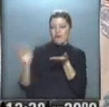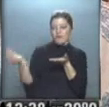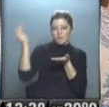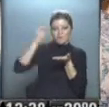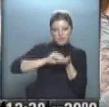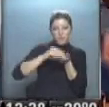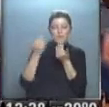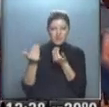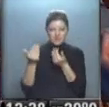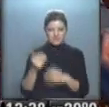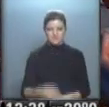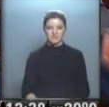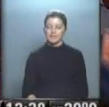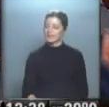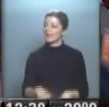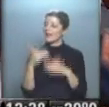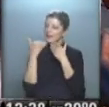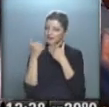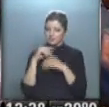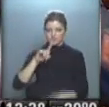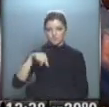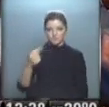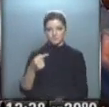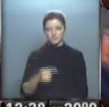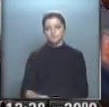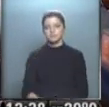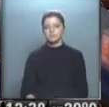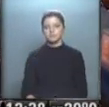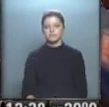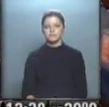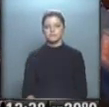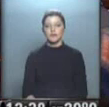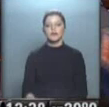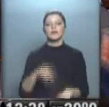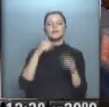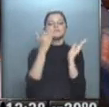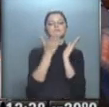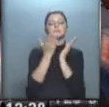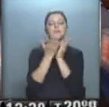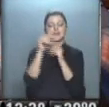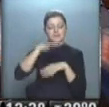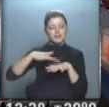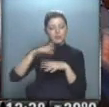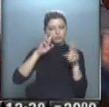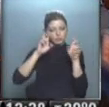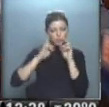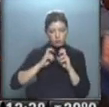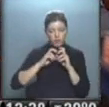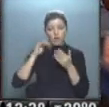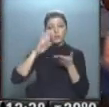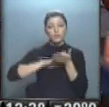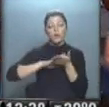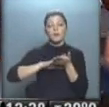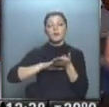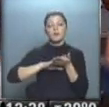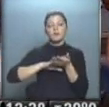voces. Gracias. La próxima. ¿Qué estudios de campo relacionados